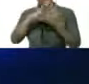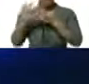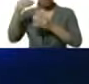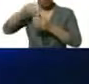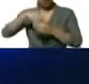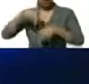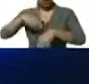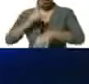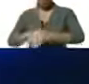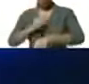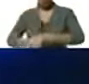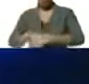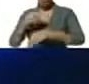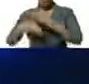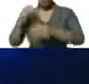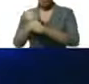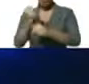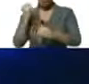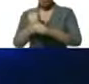momento, haciendo esta labor,